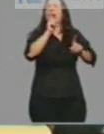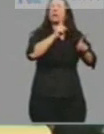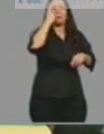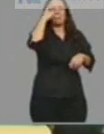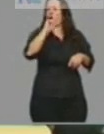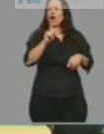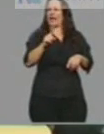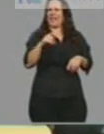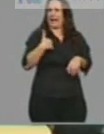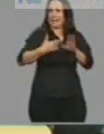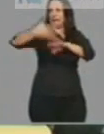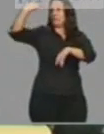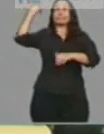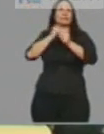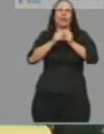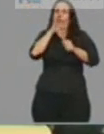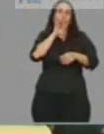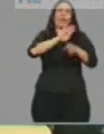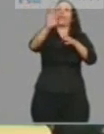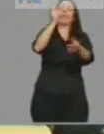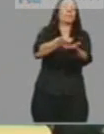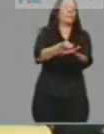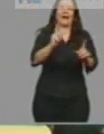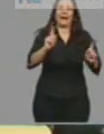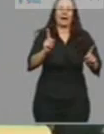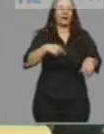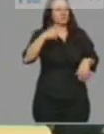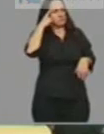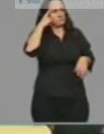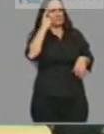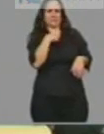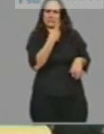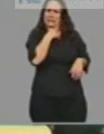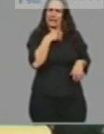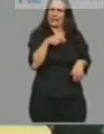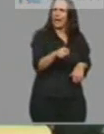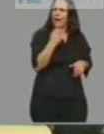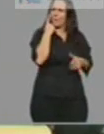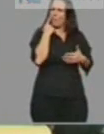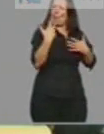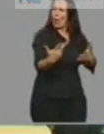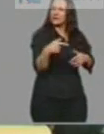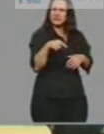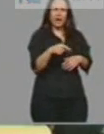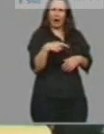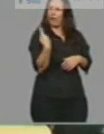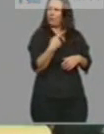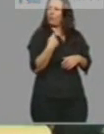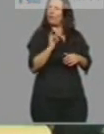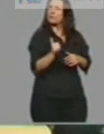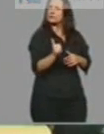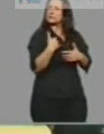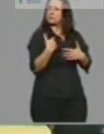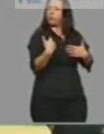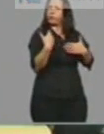deudas. Nosotros inclusive habíamos querido participar y demostrar aún más buena fe creando lo que se denominó el